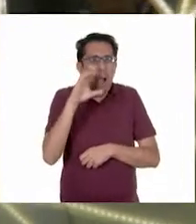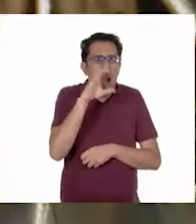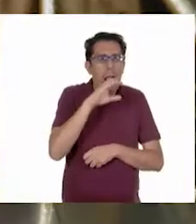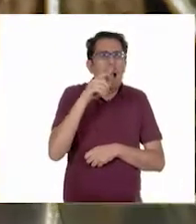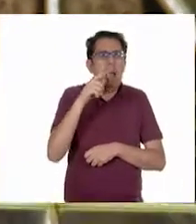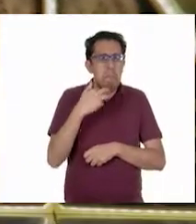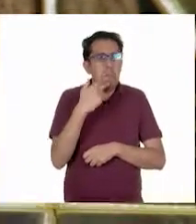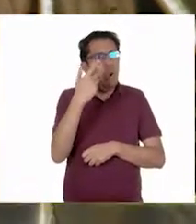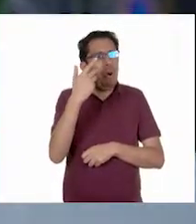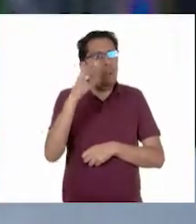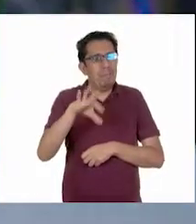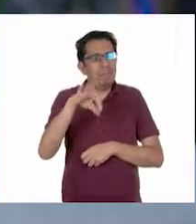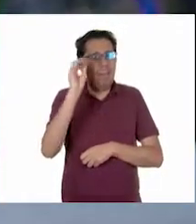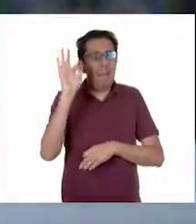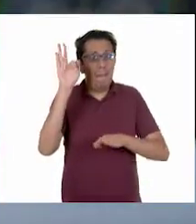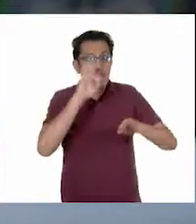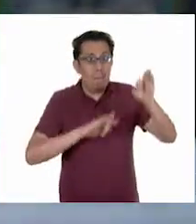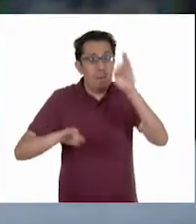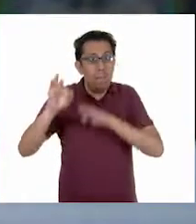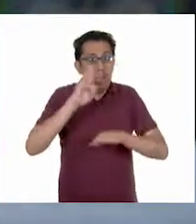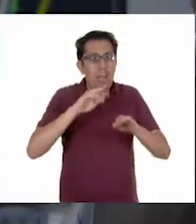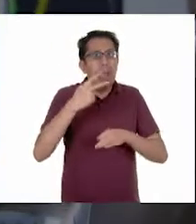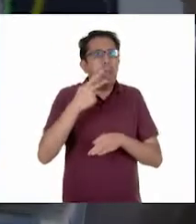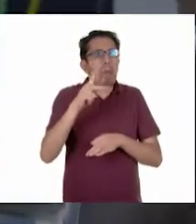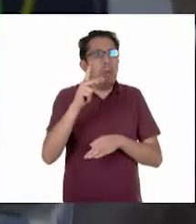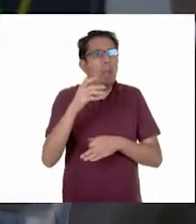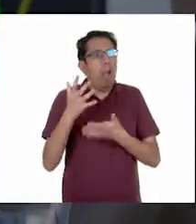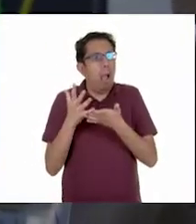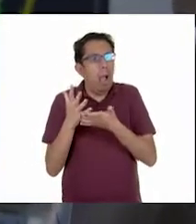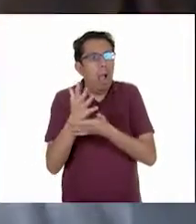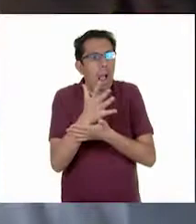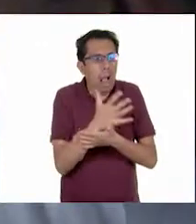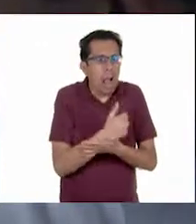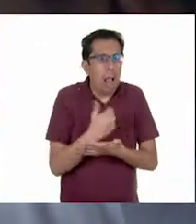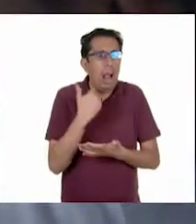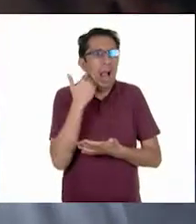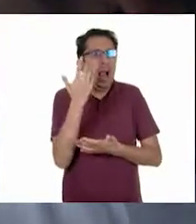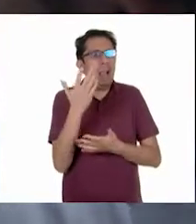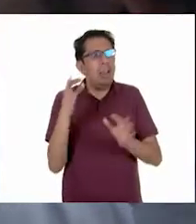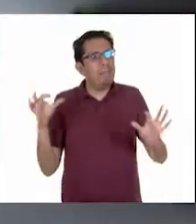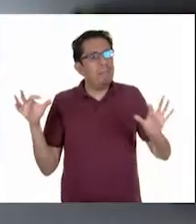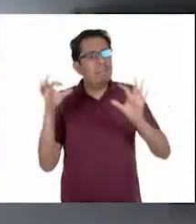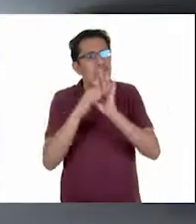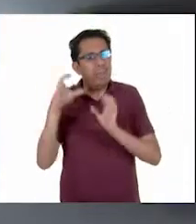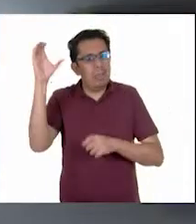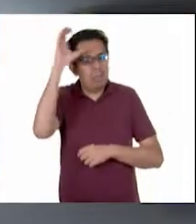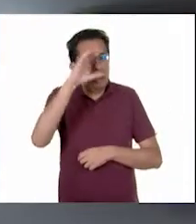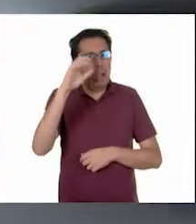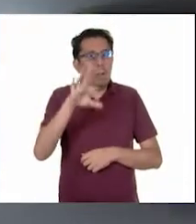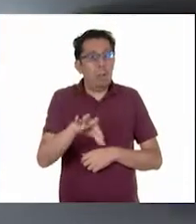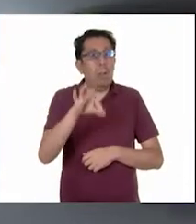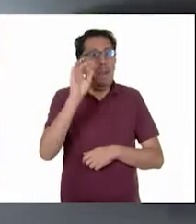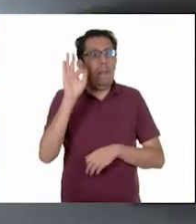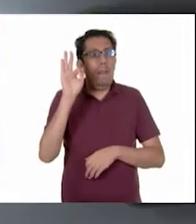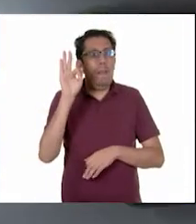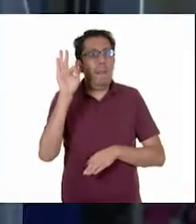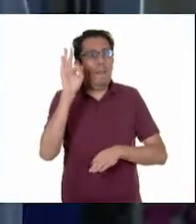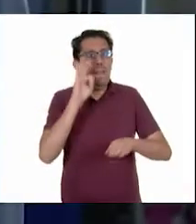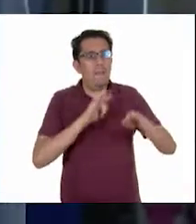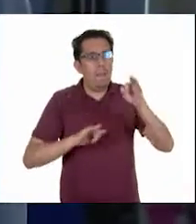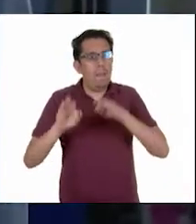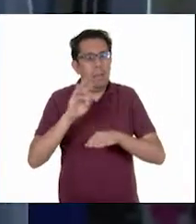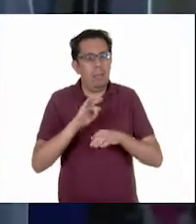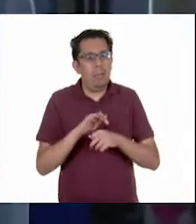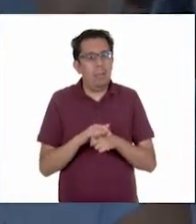me llevó a estudiar física, pero fueron mis ganas de conectar con el lado humano de la ciencia lo que me llevó a estudiar física